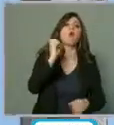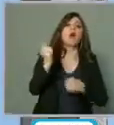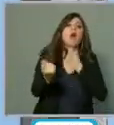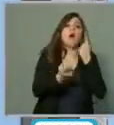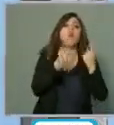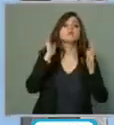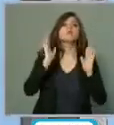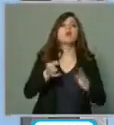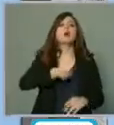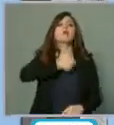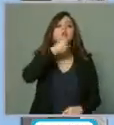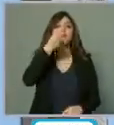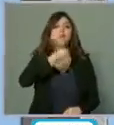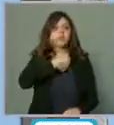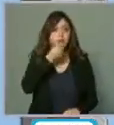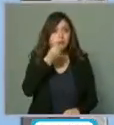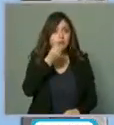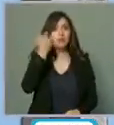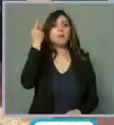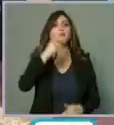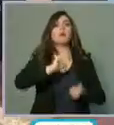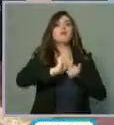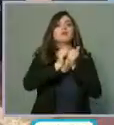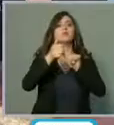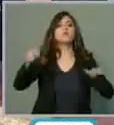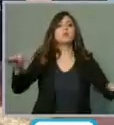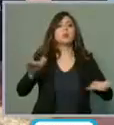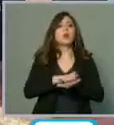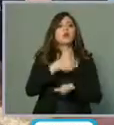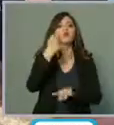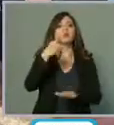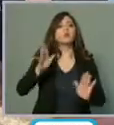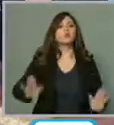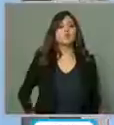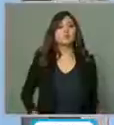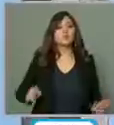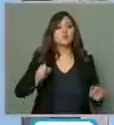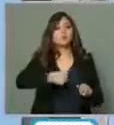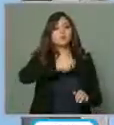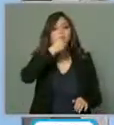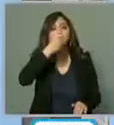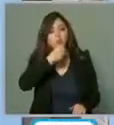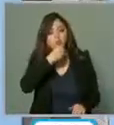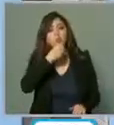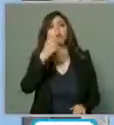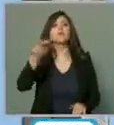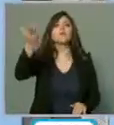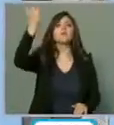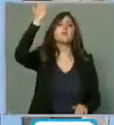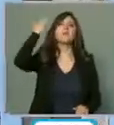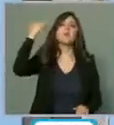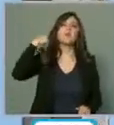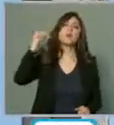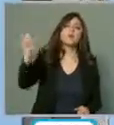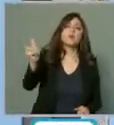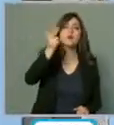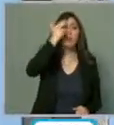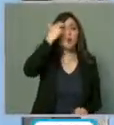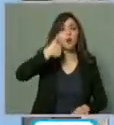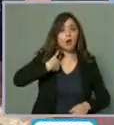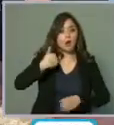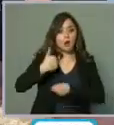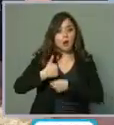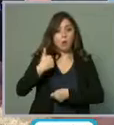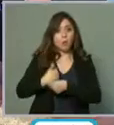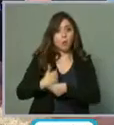¿no? Pero también hay por otro lado una actitud ante la vejez, ¿no? Tú puedes ver un viejito, antes recuerdo mi abuelito, a los 50 años ya era mi